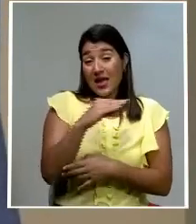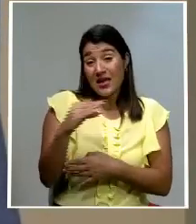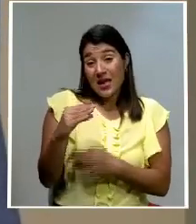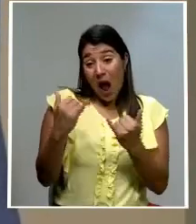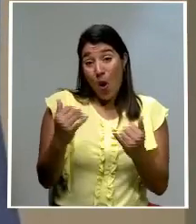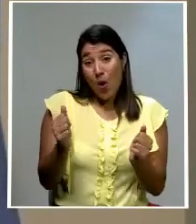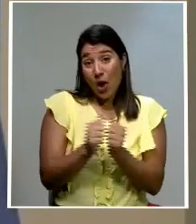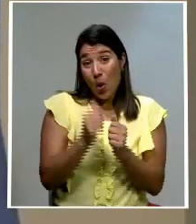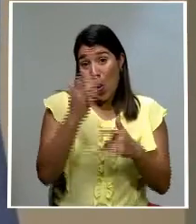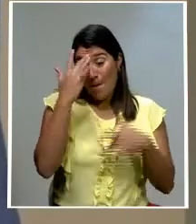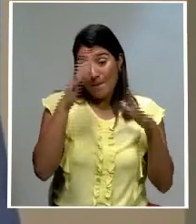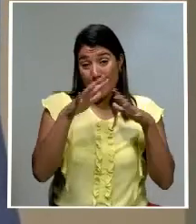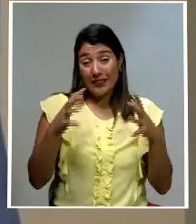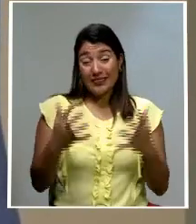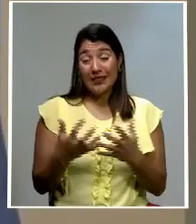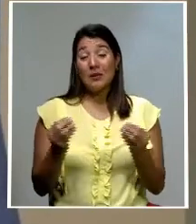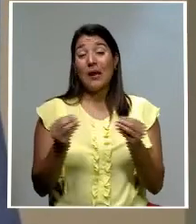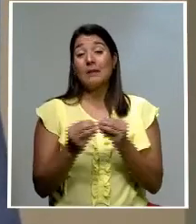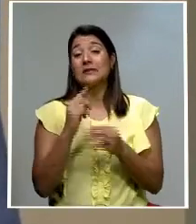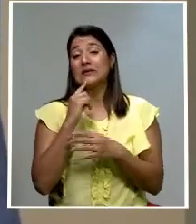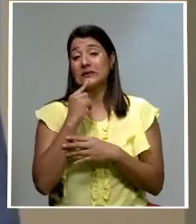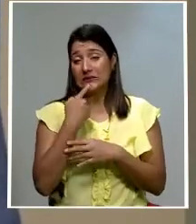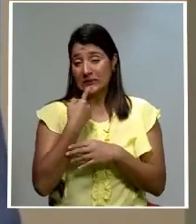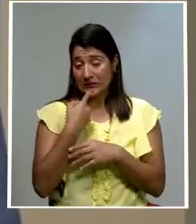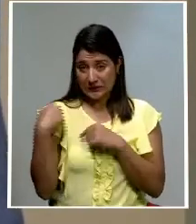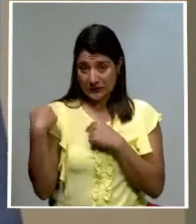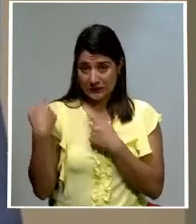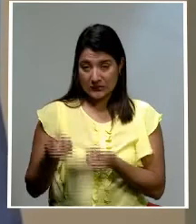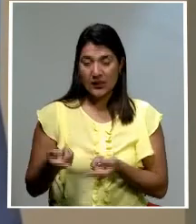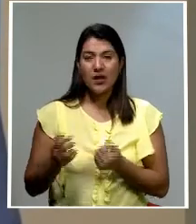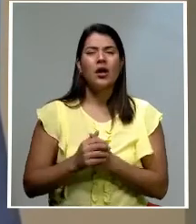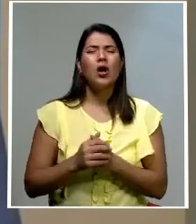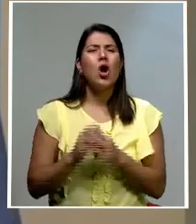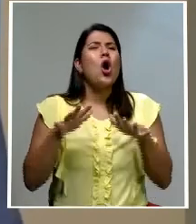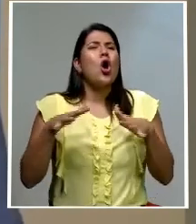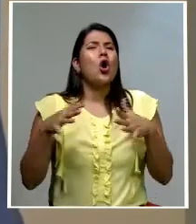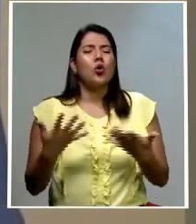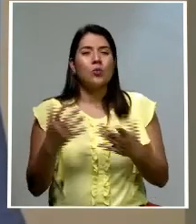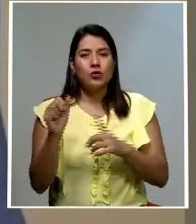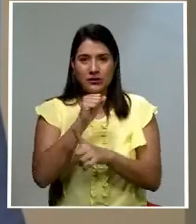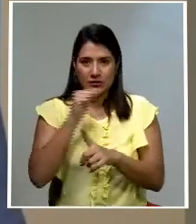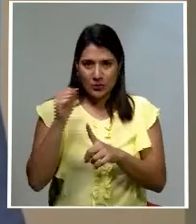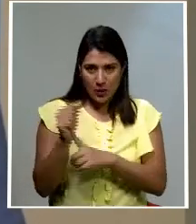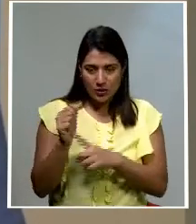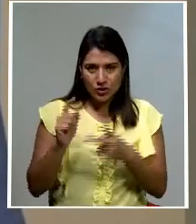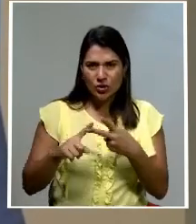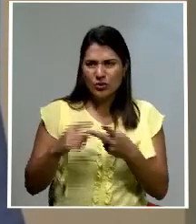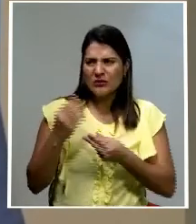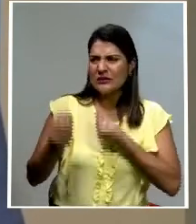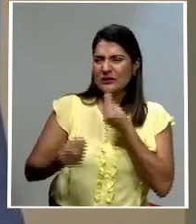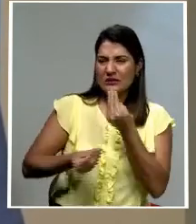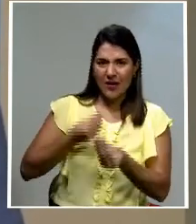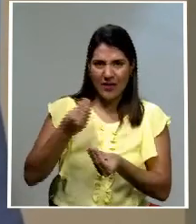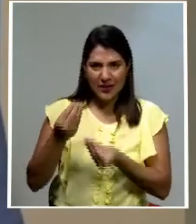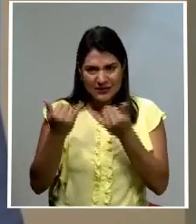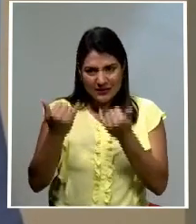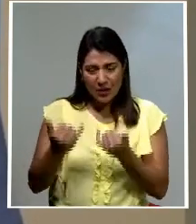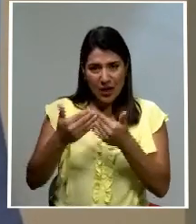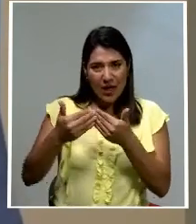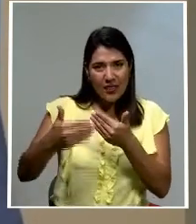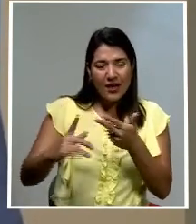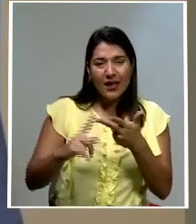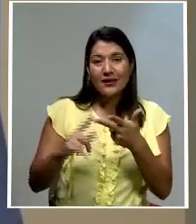el tema de la pandemia desde hace ya más de un año. ¿Cómo está esta situación? ¿Cuál es el norte que se sigue? ¿Cuál es